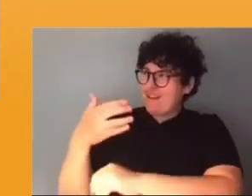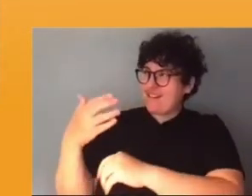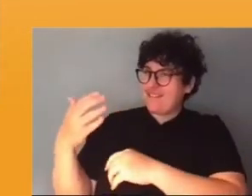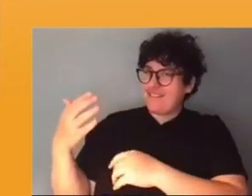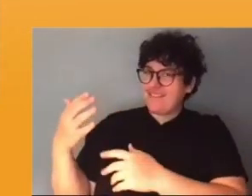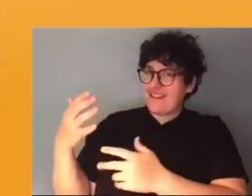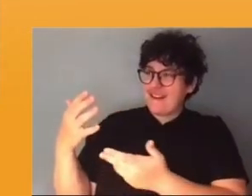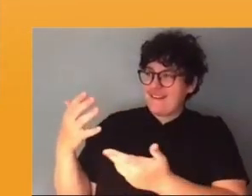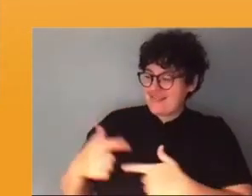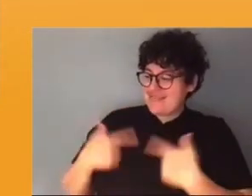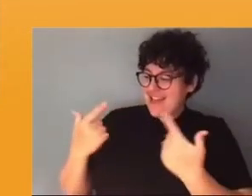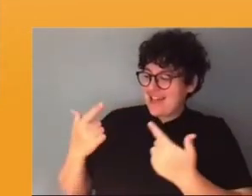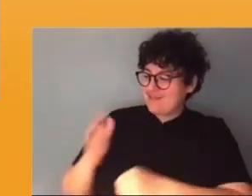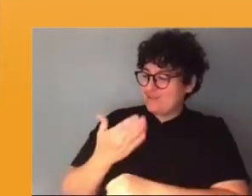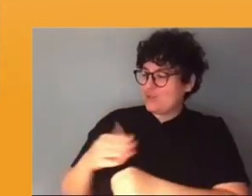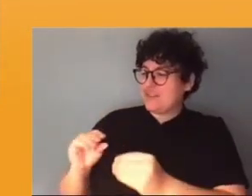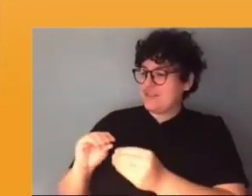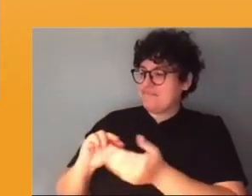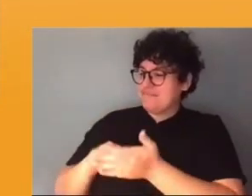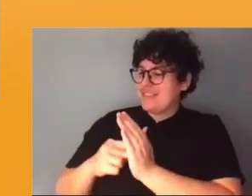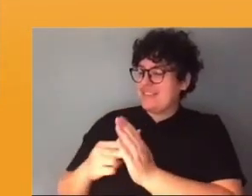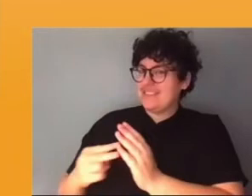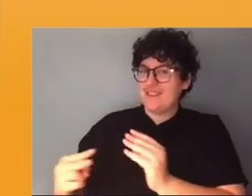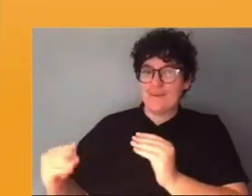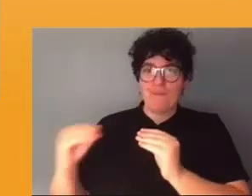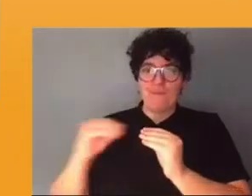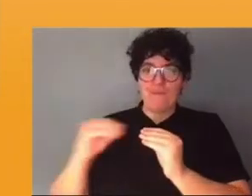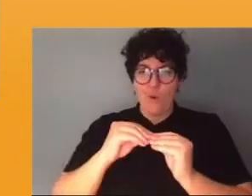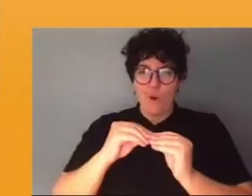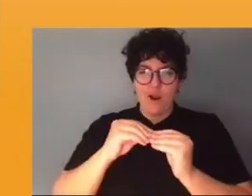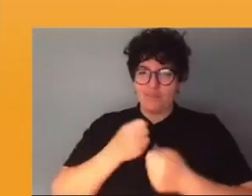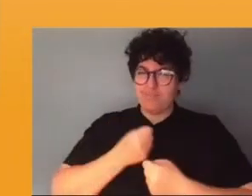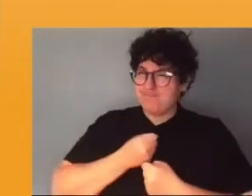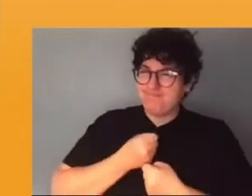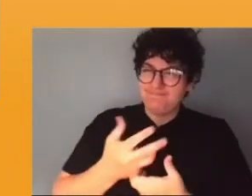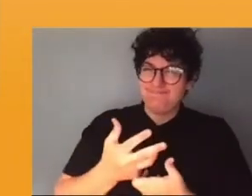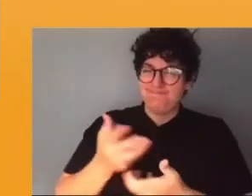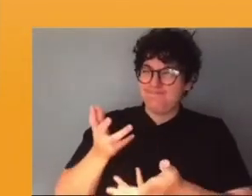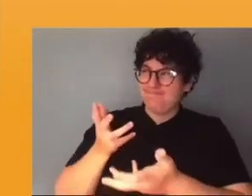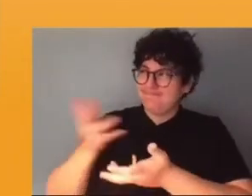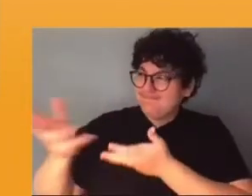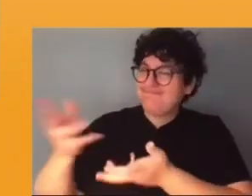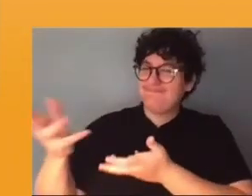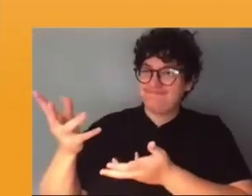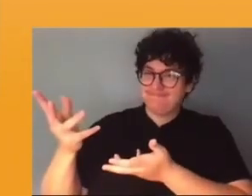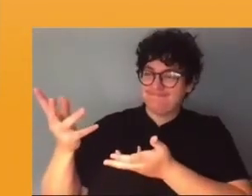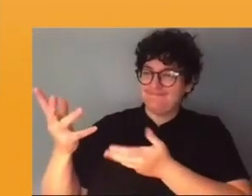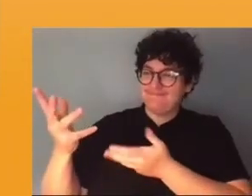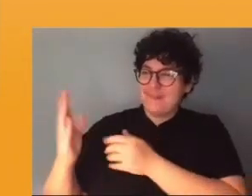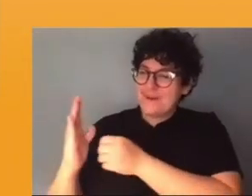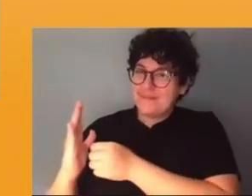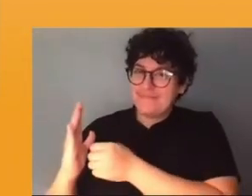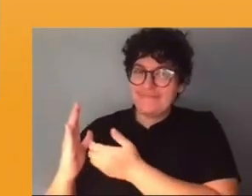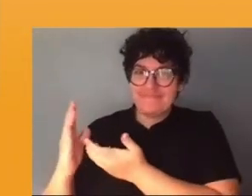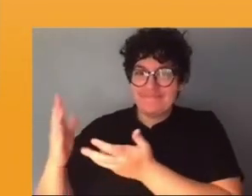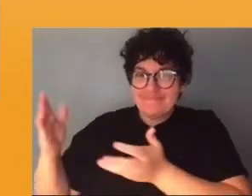porque el poder es justo ahí detrás, empujándote para sacar más